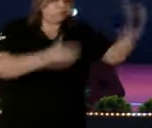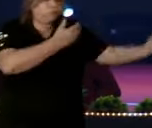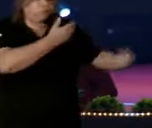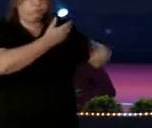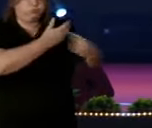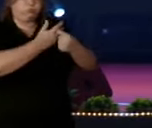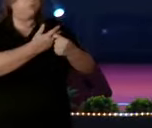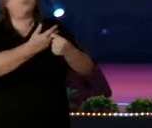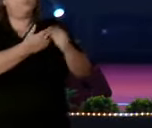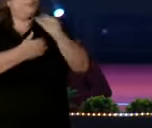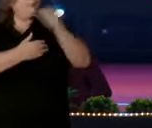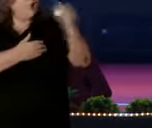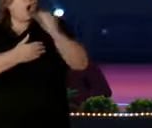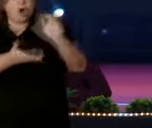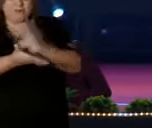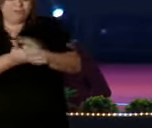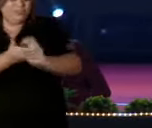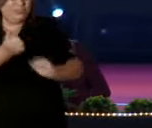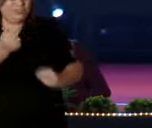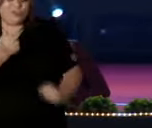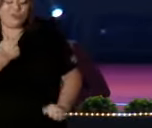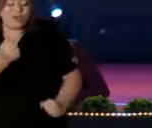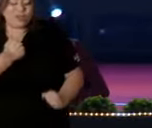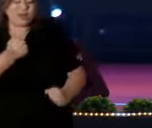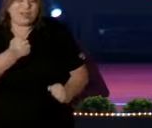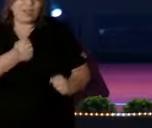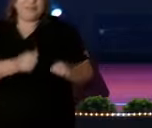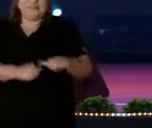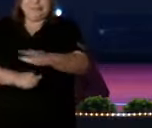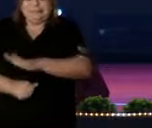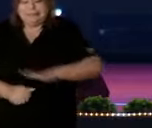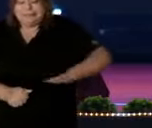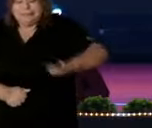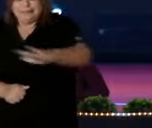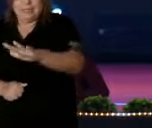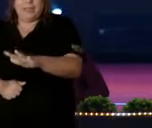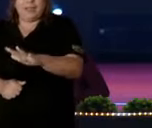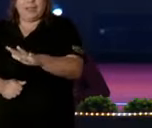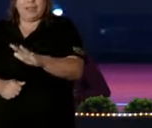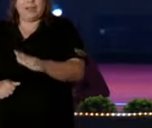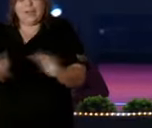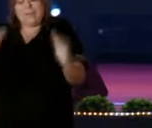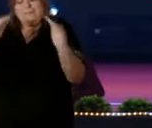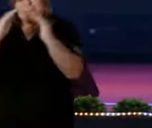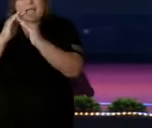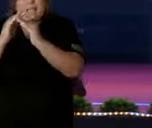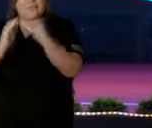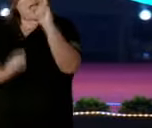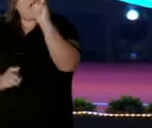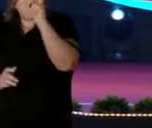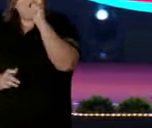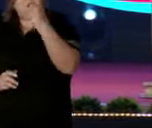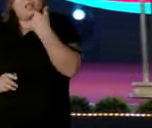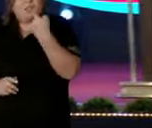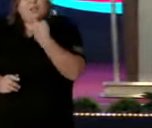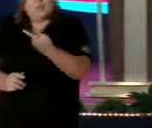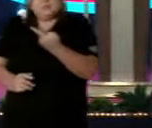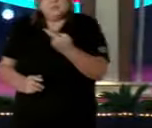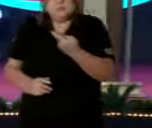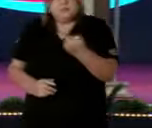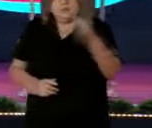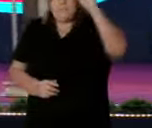no destruirá el fruto de la tierra ni de vuestra vid ni el campo será estéril. ¿Quién lo dice? Y usted dirá, pastora,